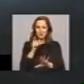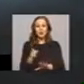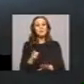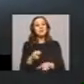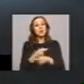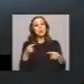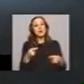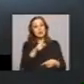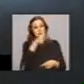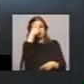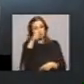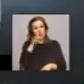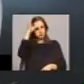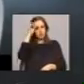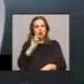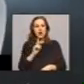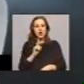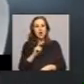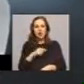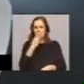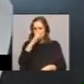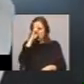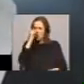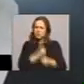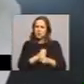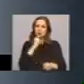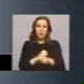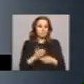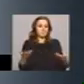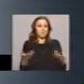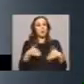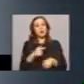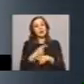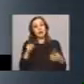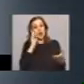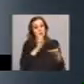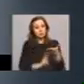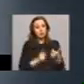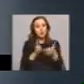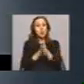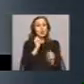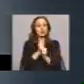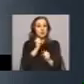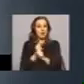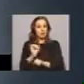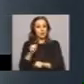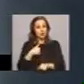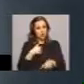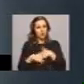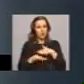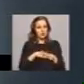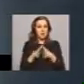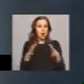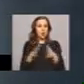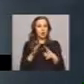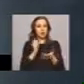Cervantes no es un genio, Cervantes es un currante. Por si tú lees atentamente toda la obra de Cervantes, como yo he leído la mayoría de Cervantes,